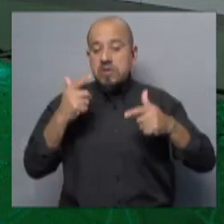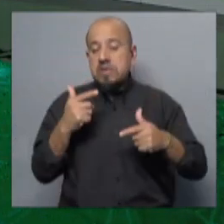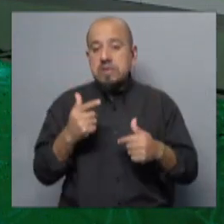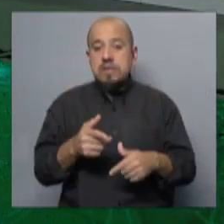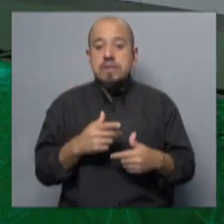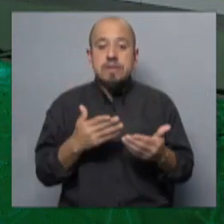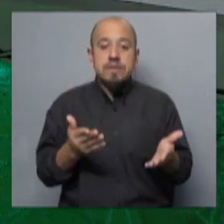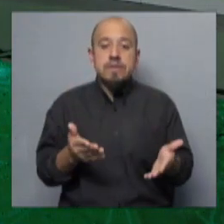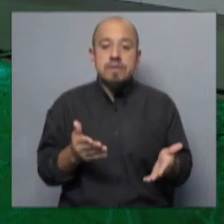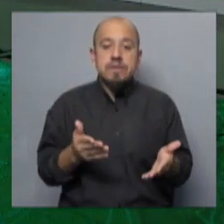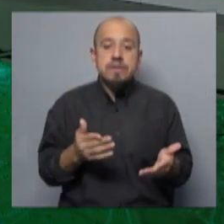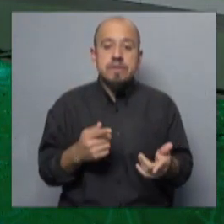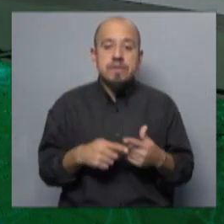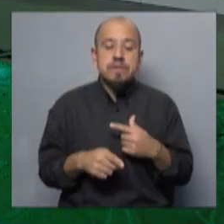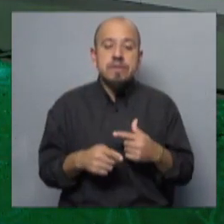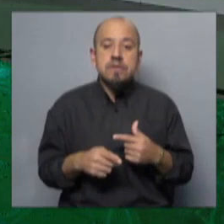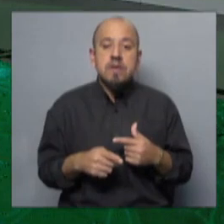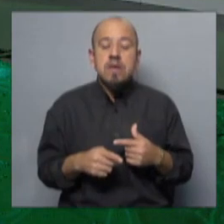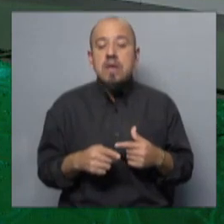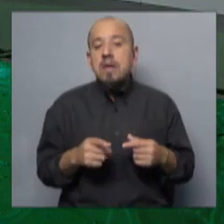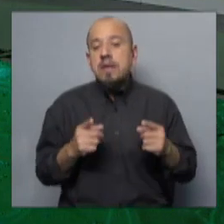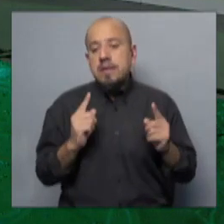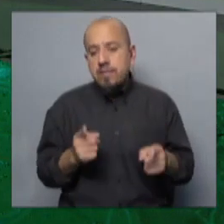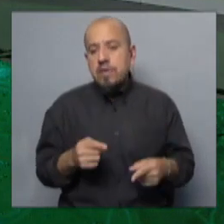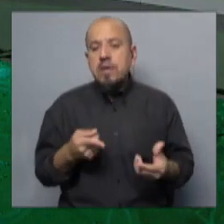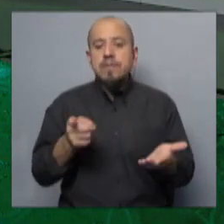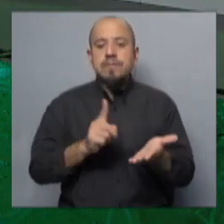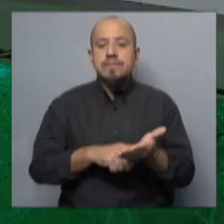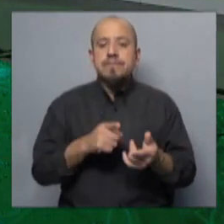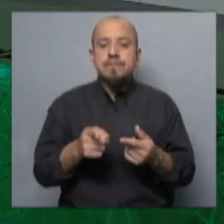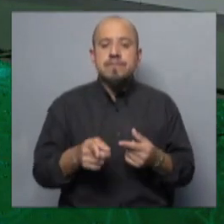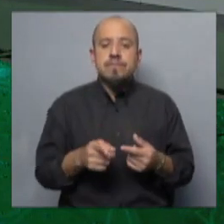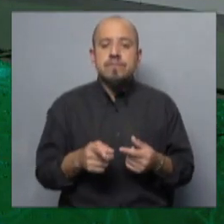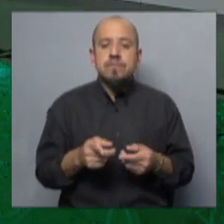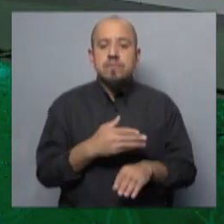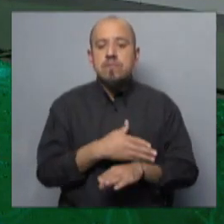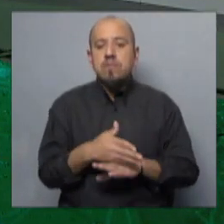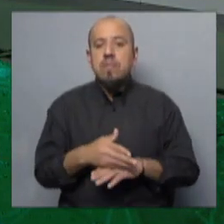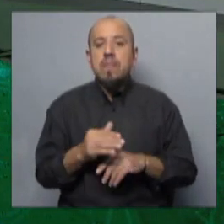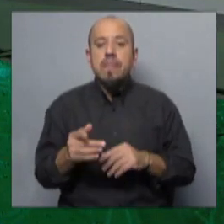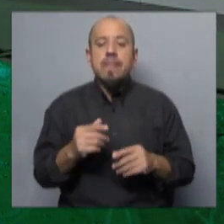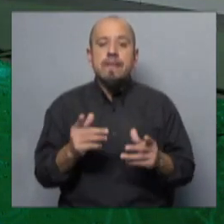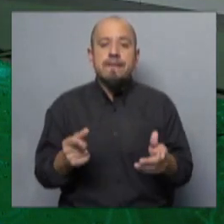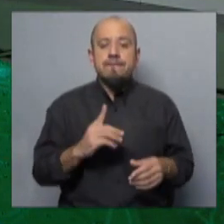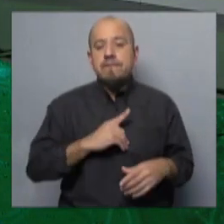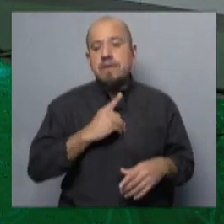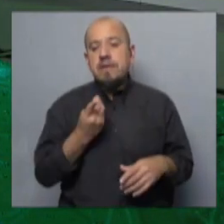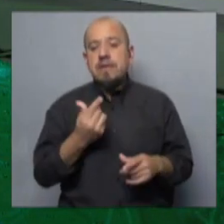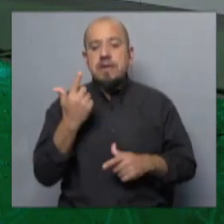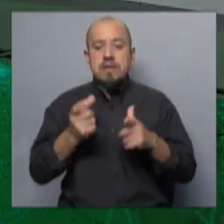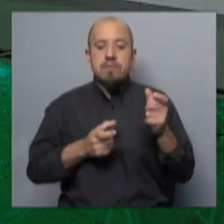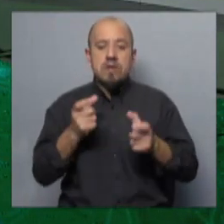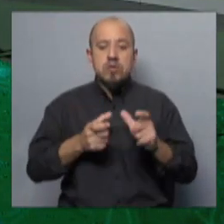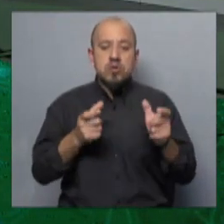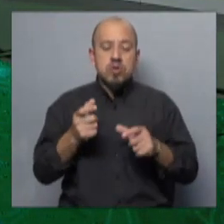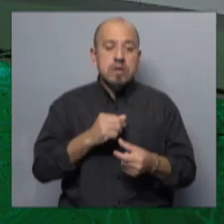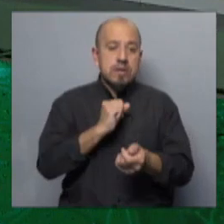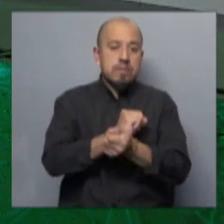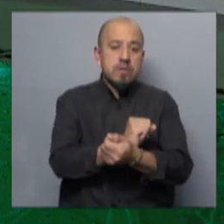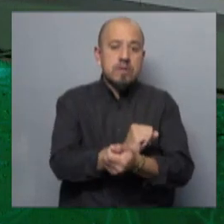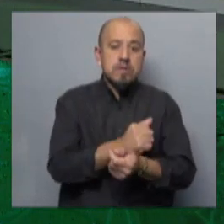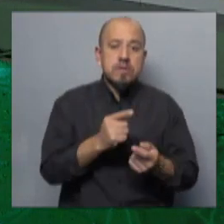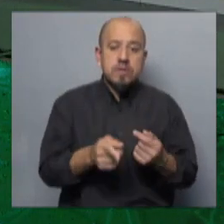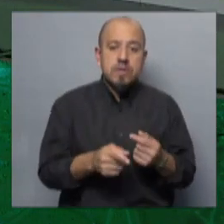repercute en mayor delito pero además tiene consecuencias en algo muy vital que es la dignidad de las personas que se encuentran privadas de